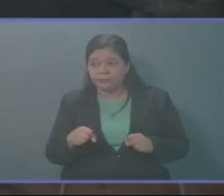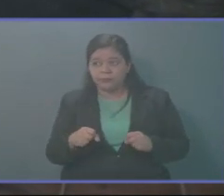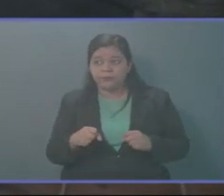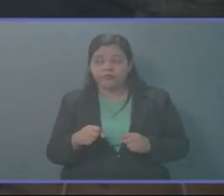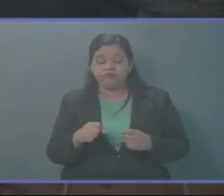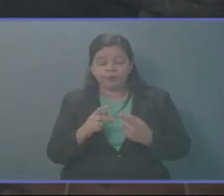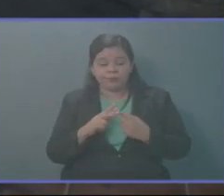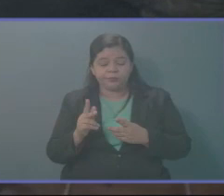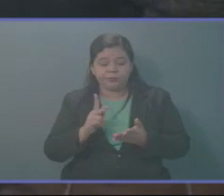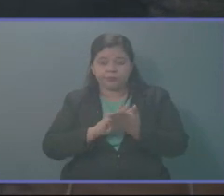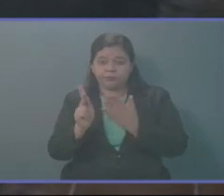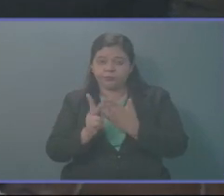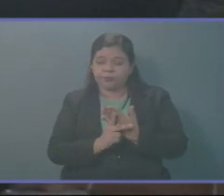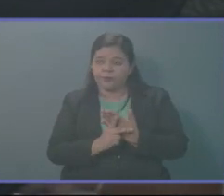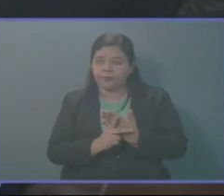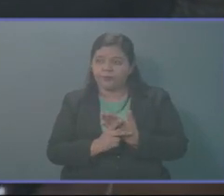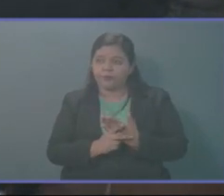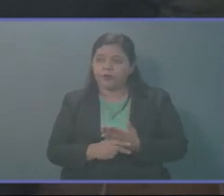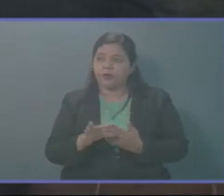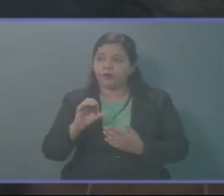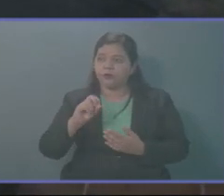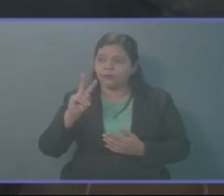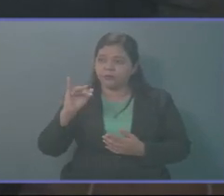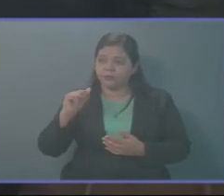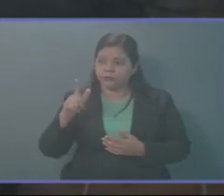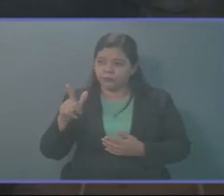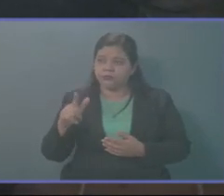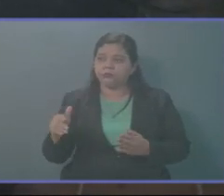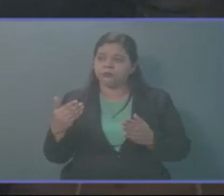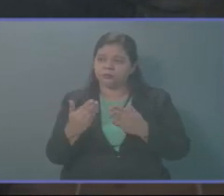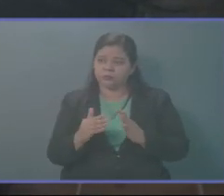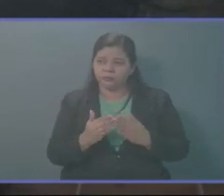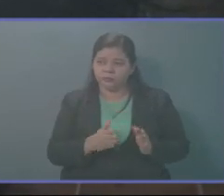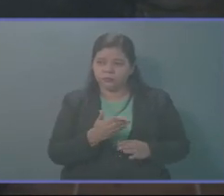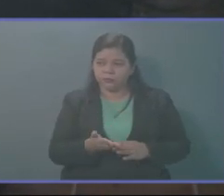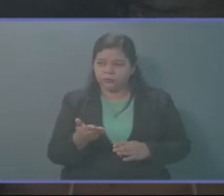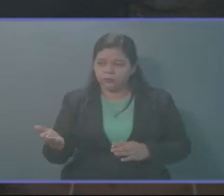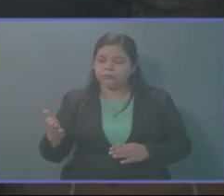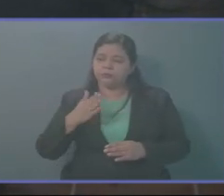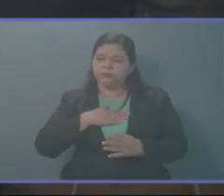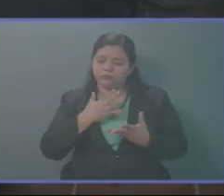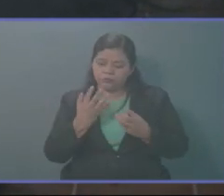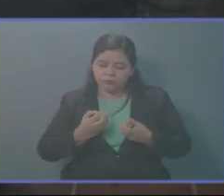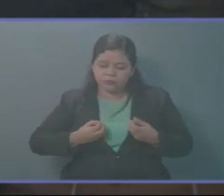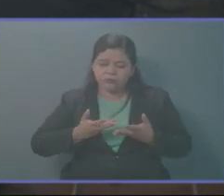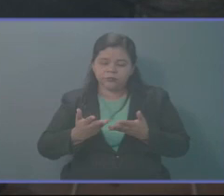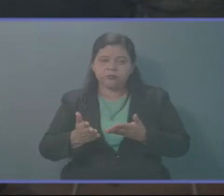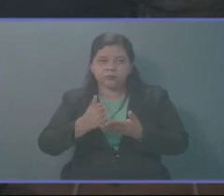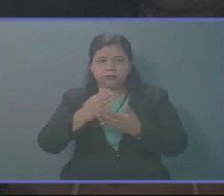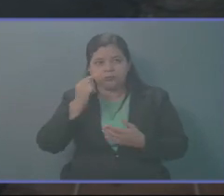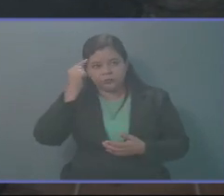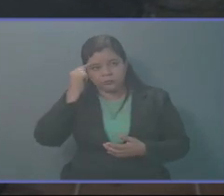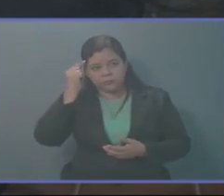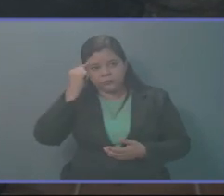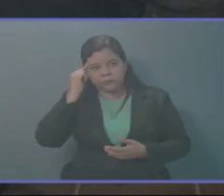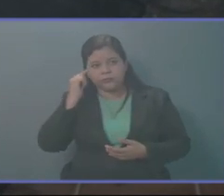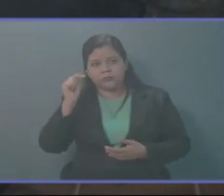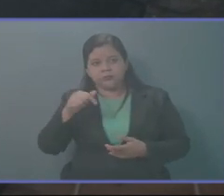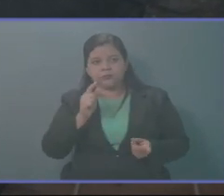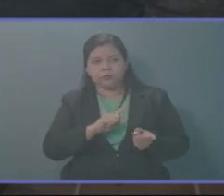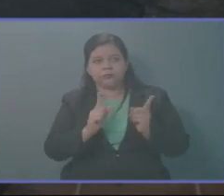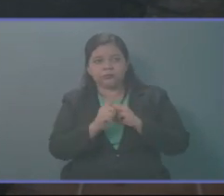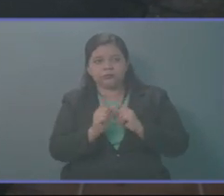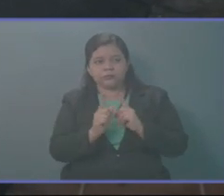de todos los programas del FOVIAL? Estos son otros elementos que traigo a la consideración porque sí nos parece que esta